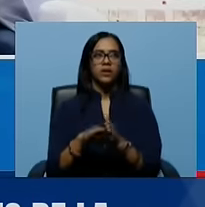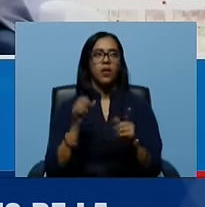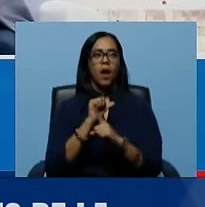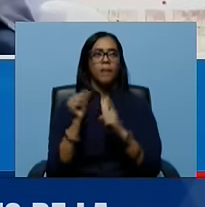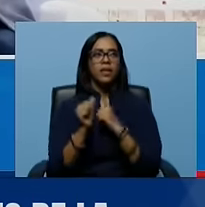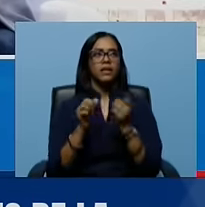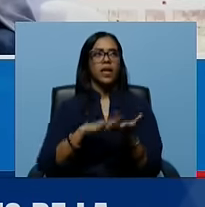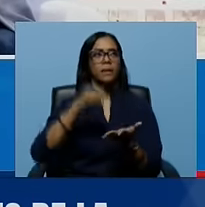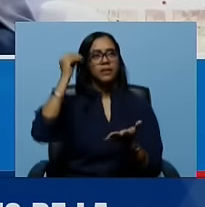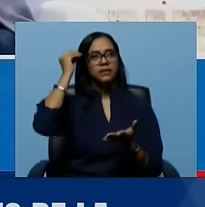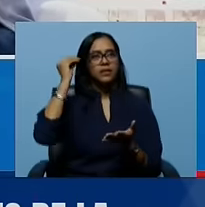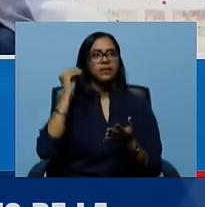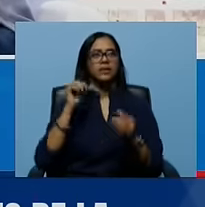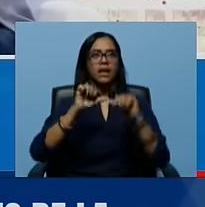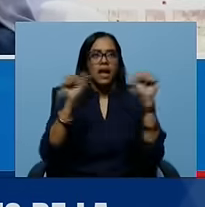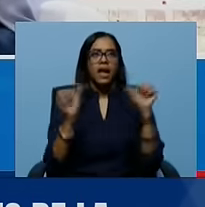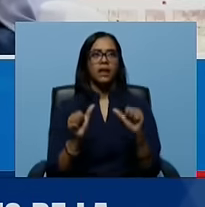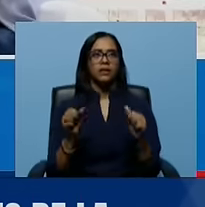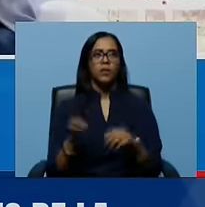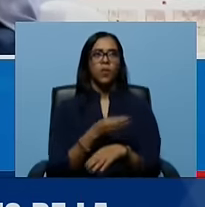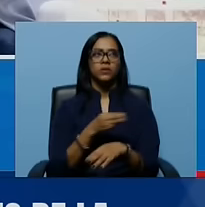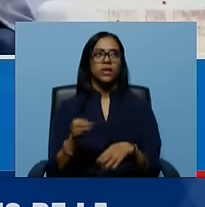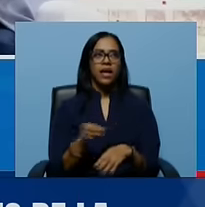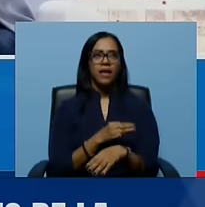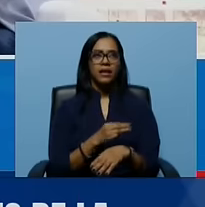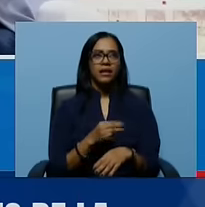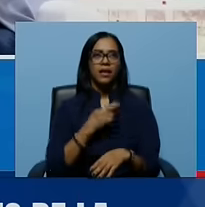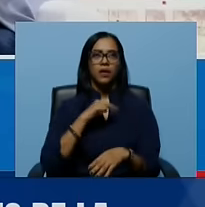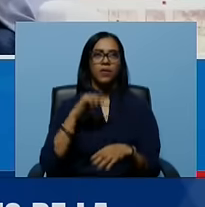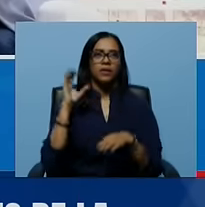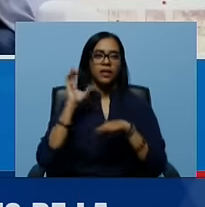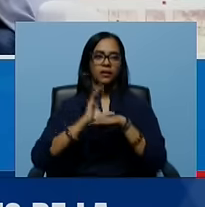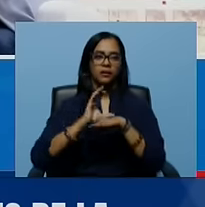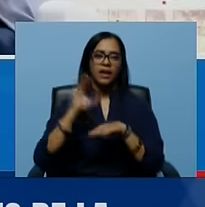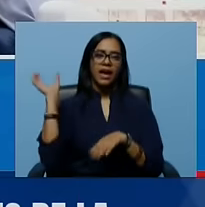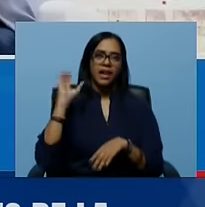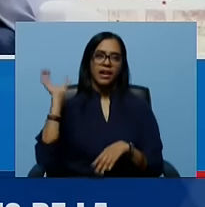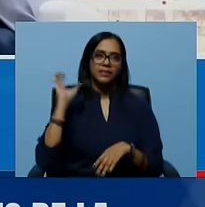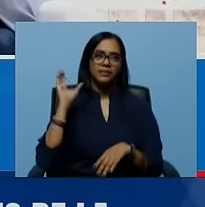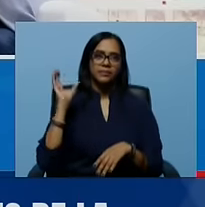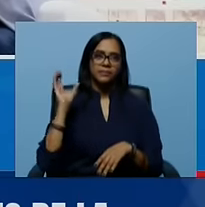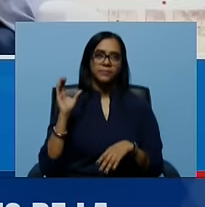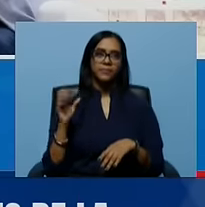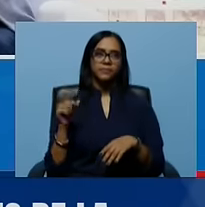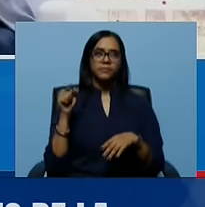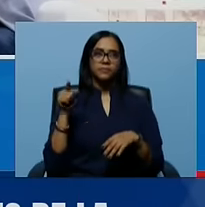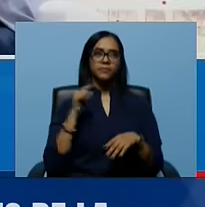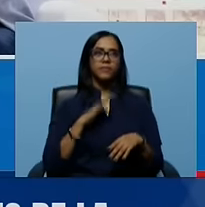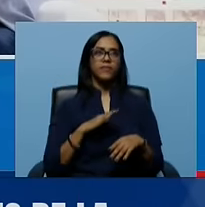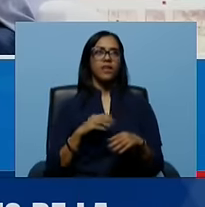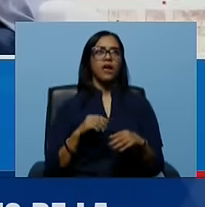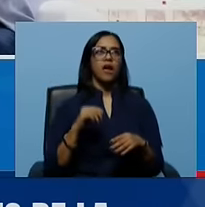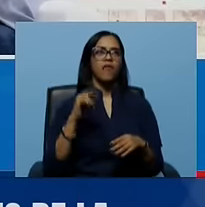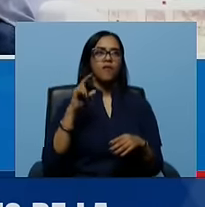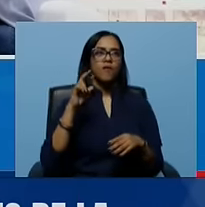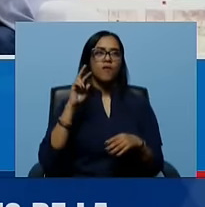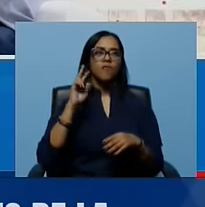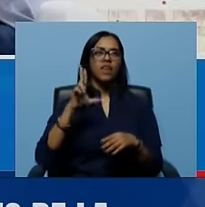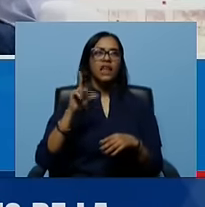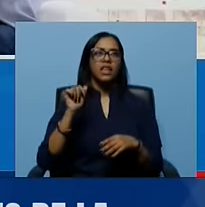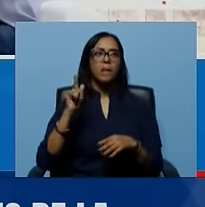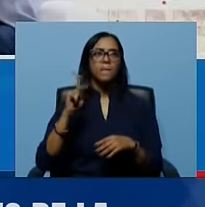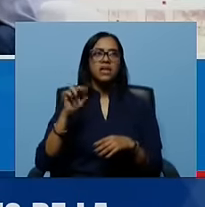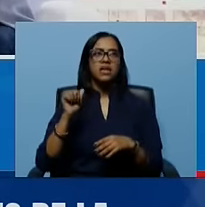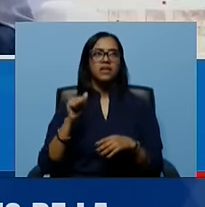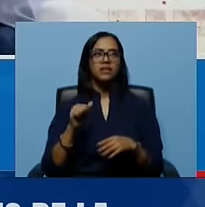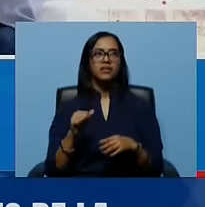de aprendizaje de las artes musicales en nuestra ciudad capital. Allí está Vladimir Sosa Sarabia, director de formación del